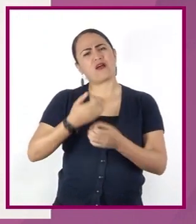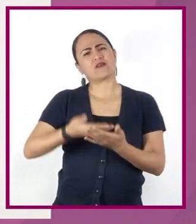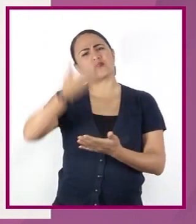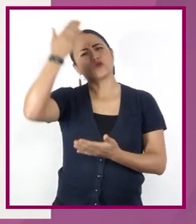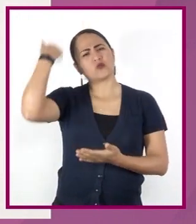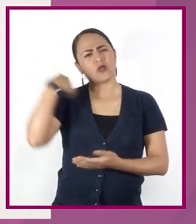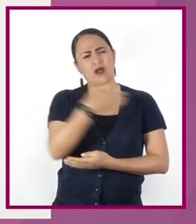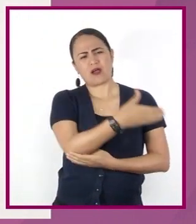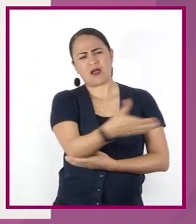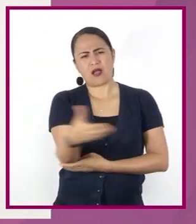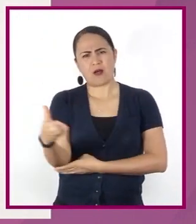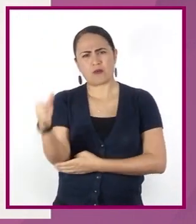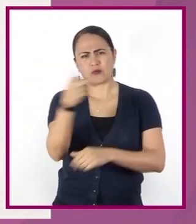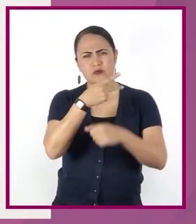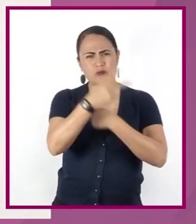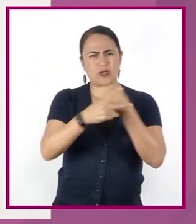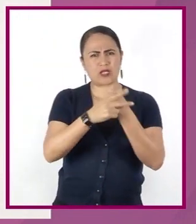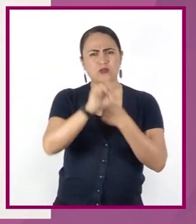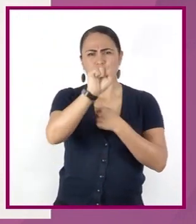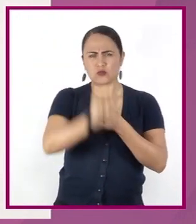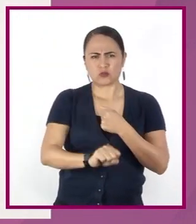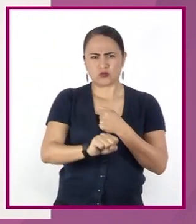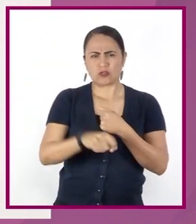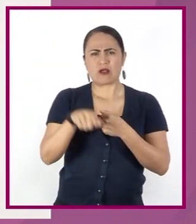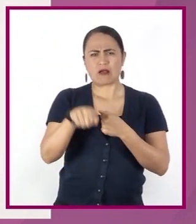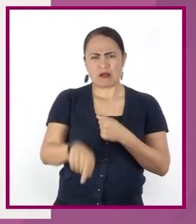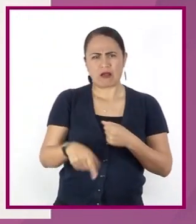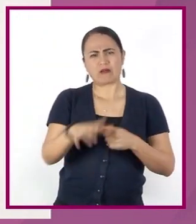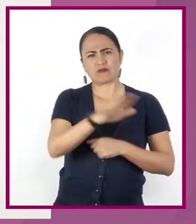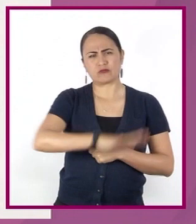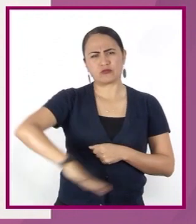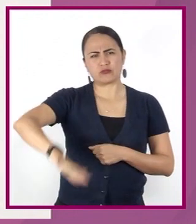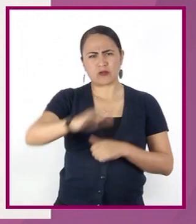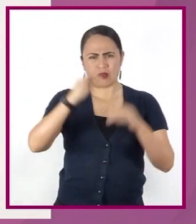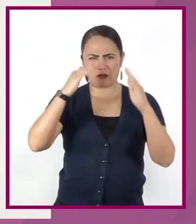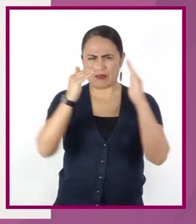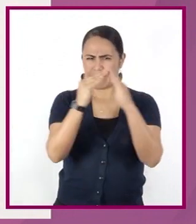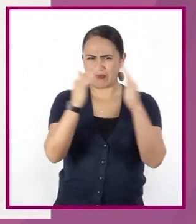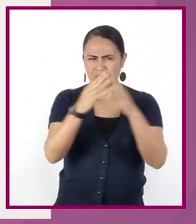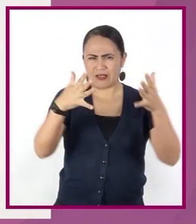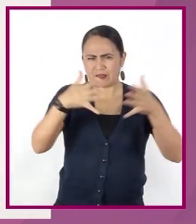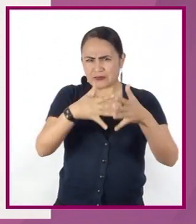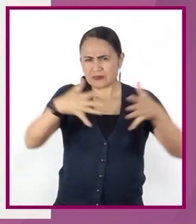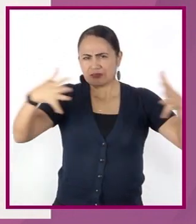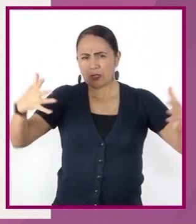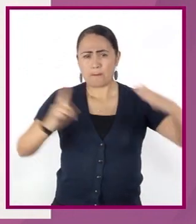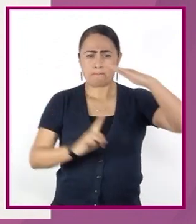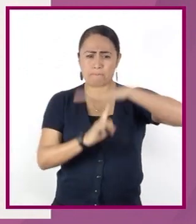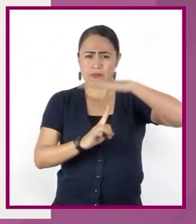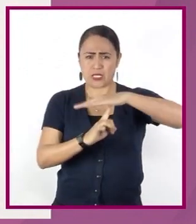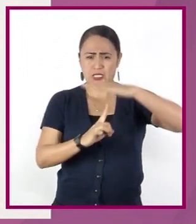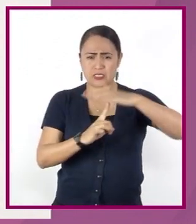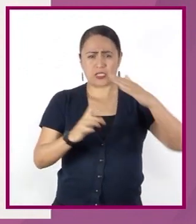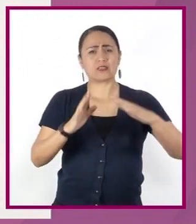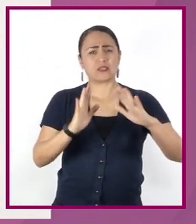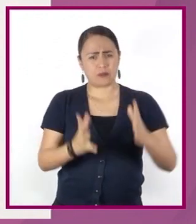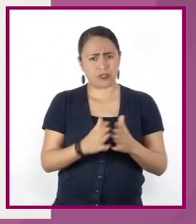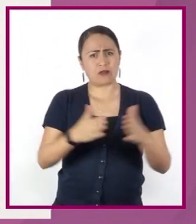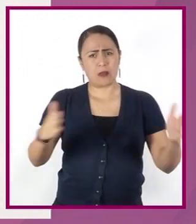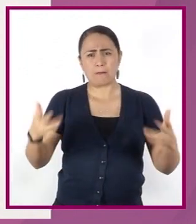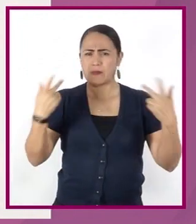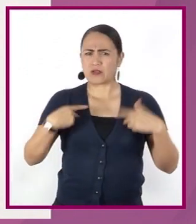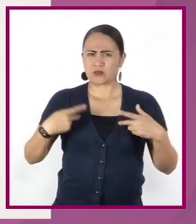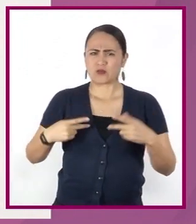país, había granjas donde las mujeres ponían mesas muy grandes, a las que casi todos los forasteros de